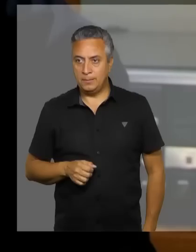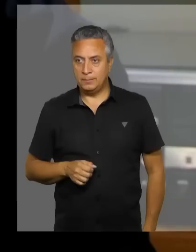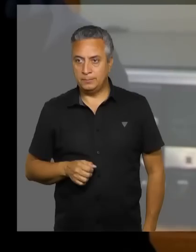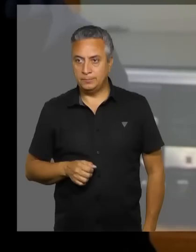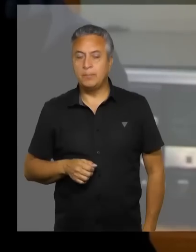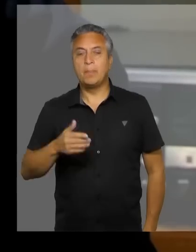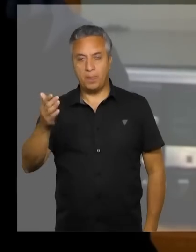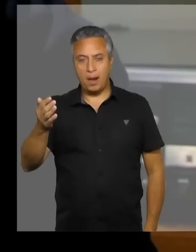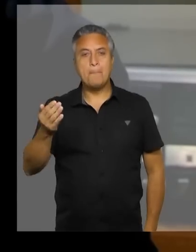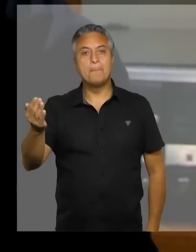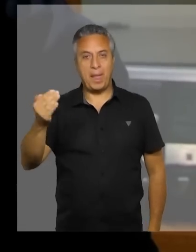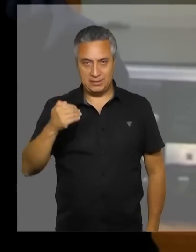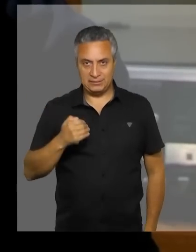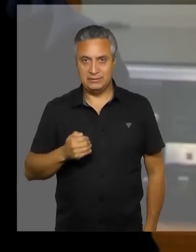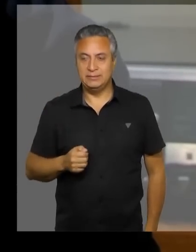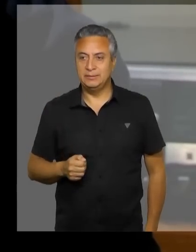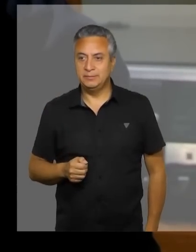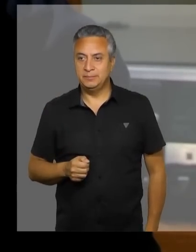Pase.